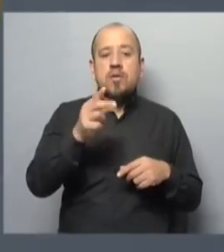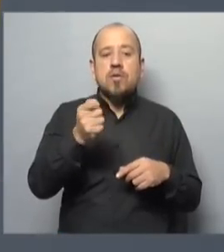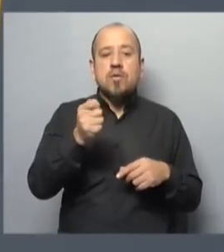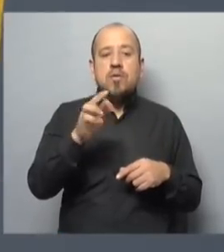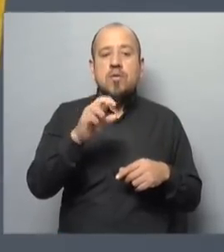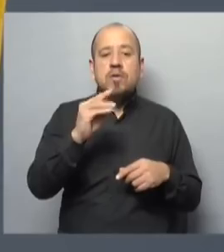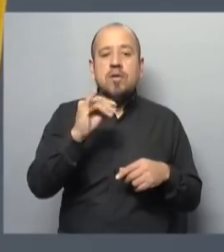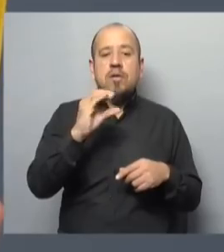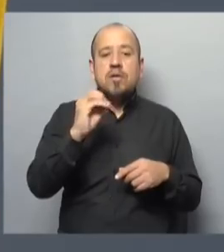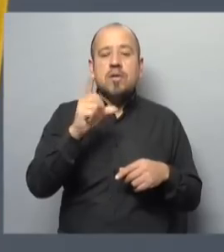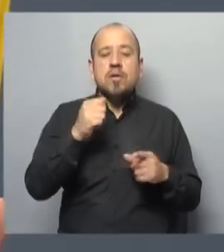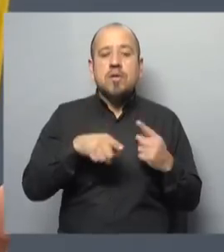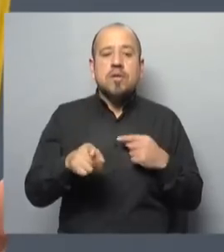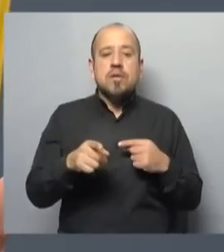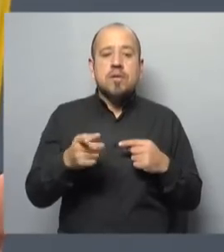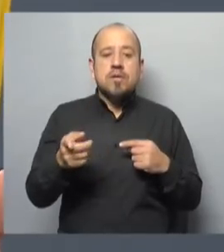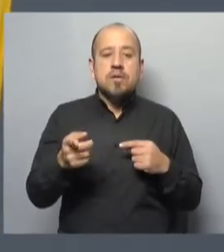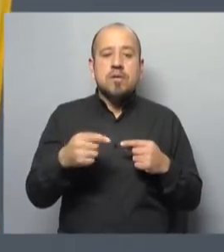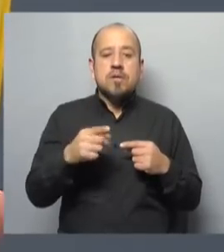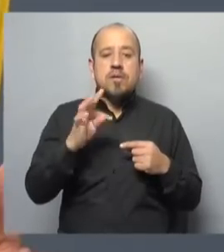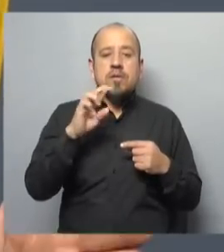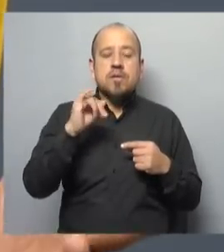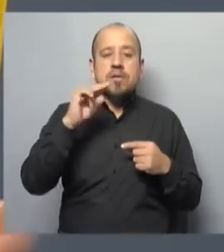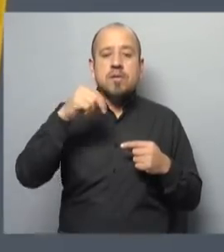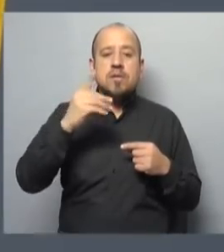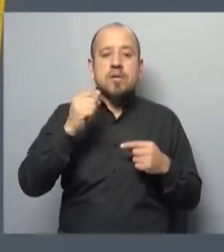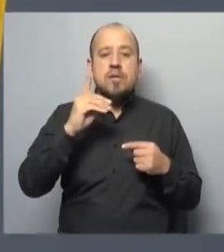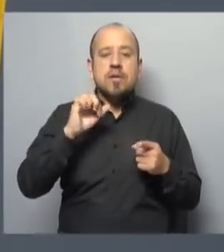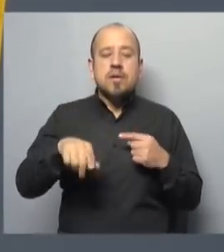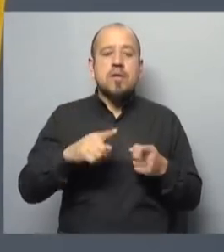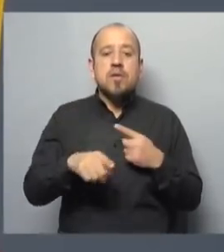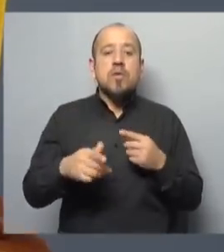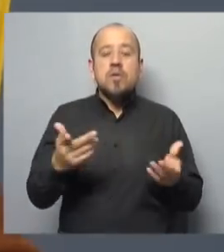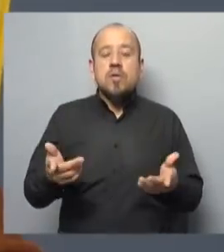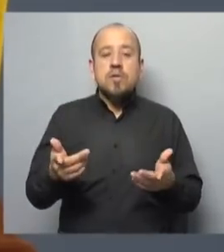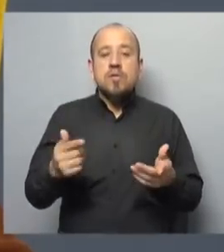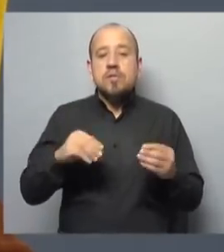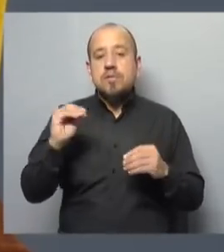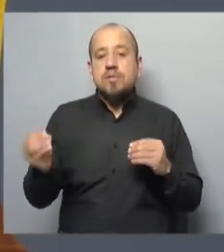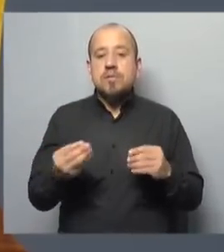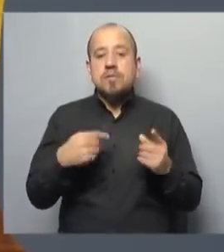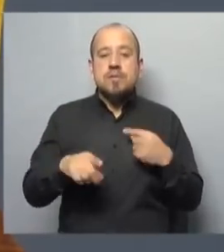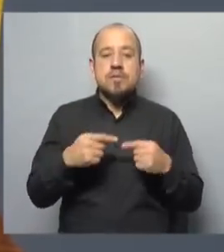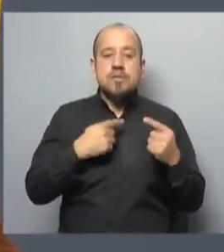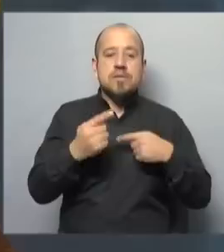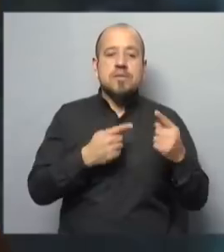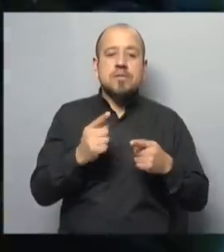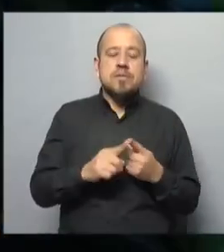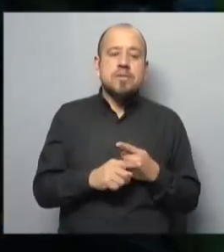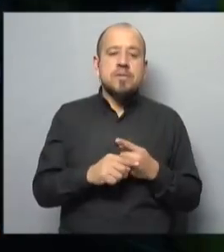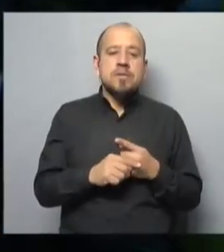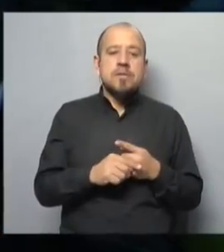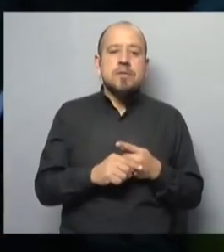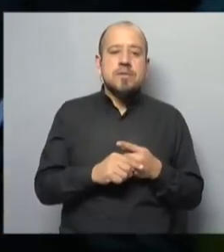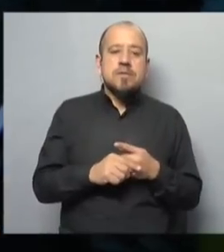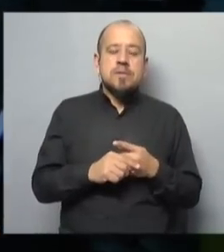pegaban en la espalda del rival el remate 30 de hoy estado en el fondo el mar eso yo siempre